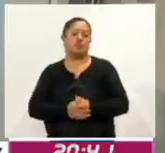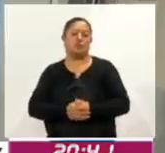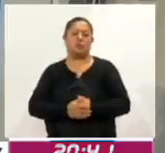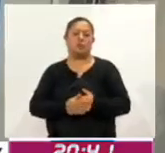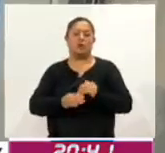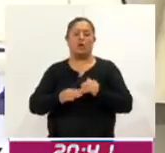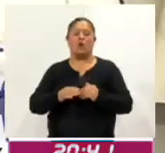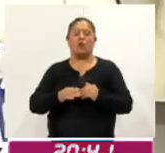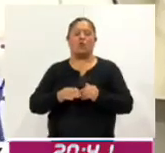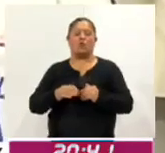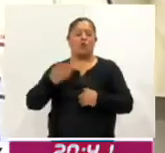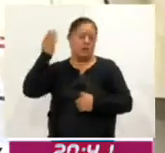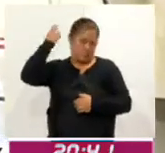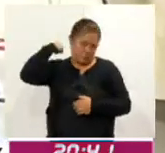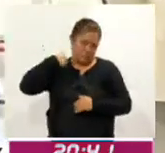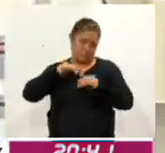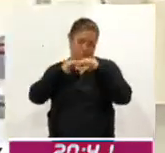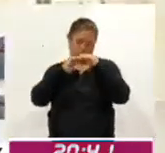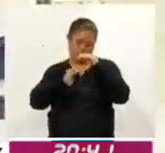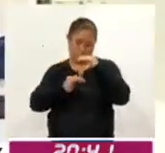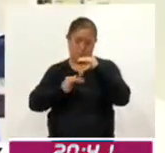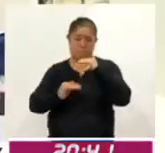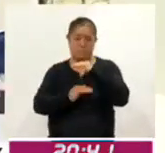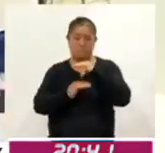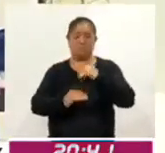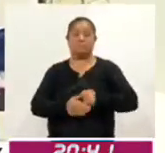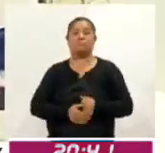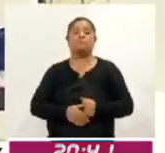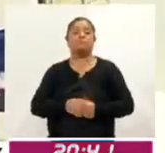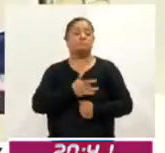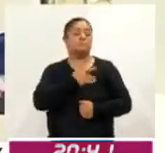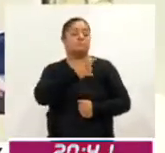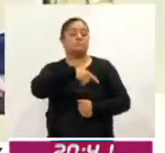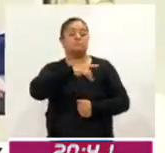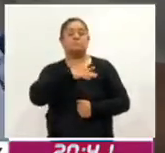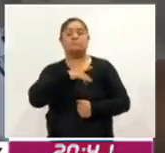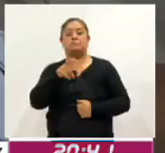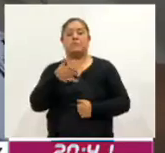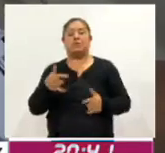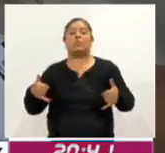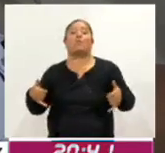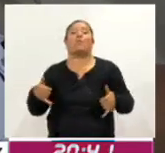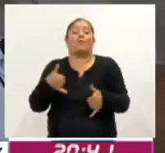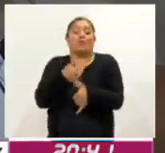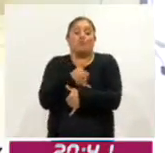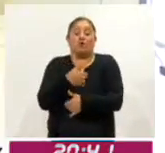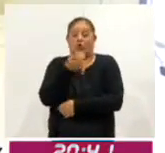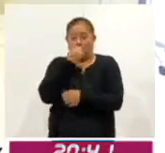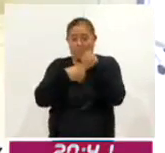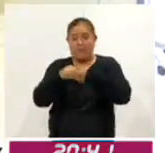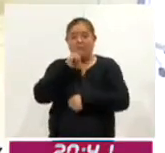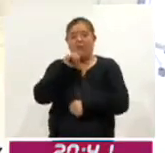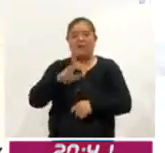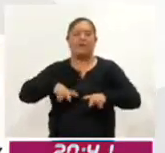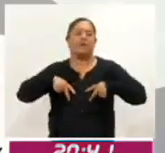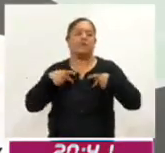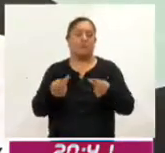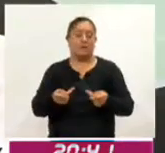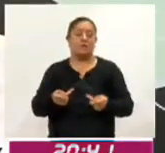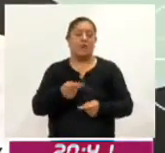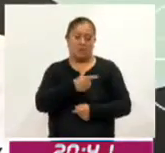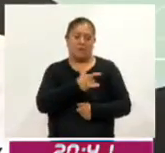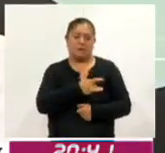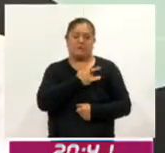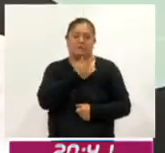baja de la espalda. Los pacientes también pueden presentar síntomas vagos como pérdida de peso, inapetencia y un poco de debilidad.